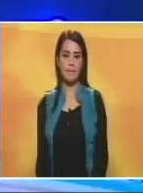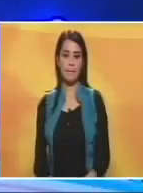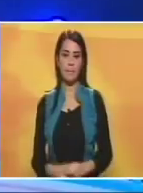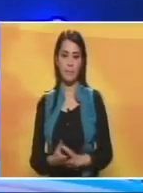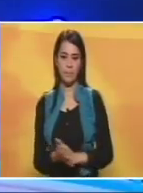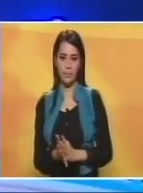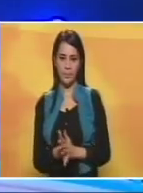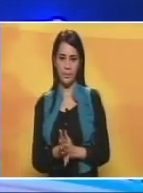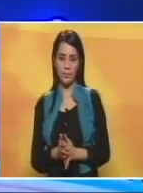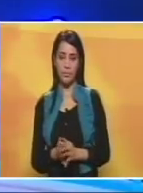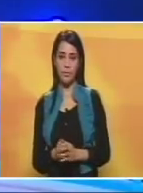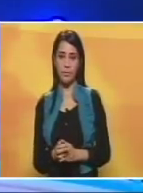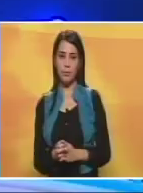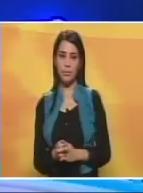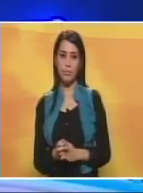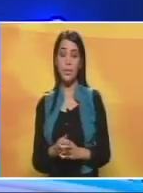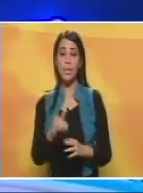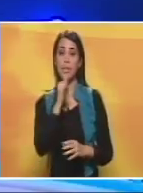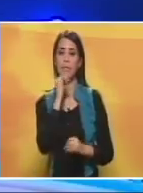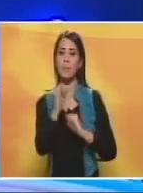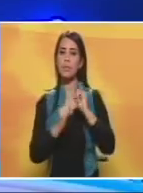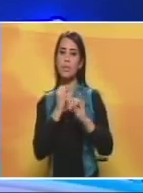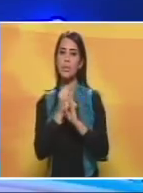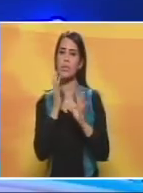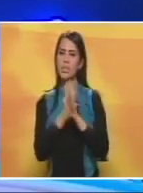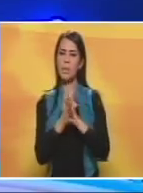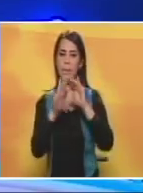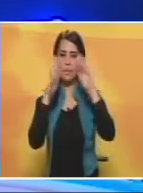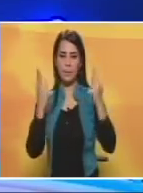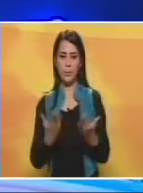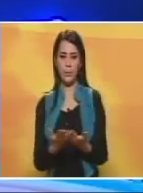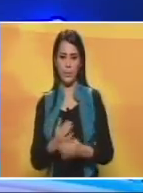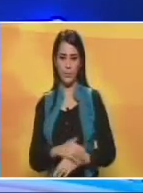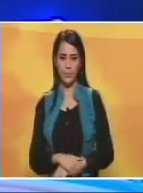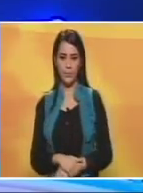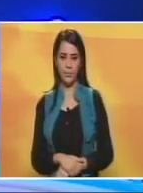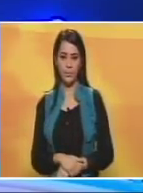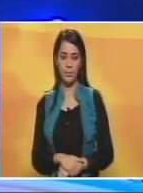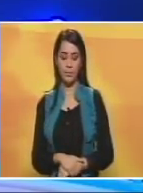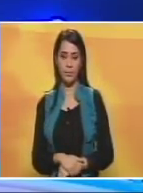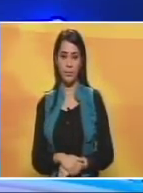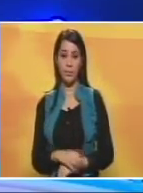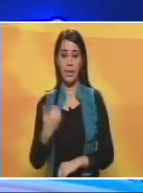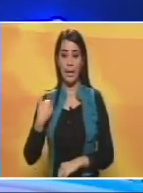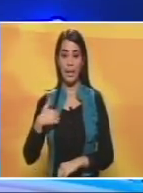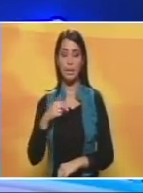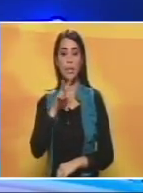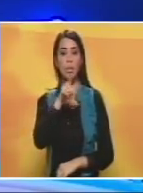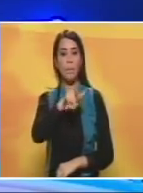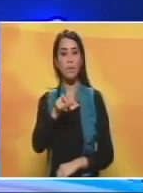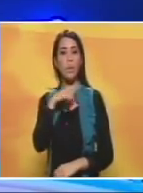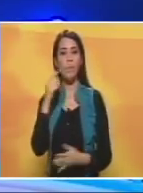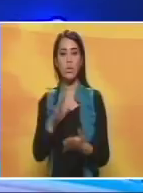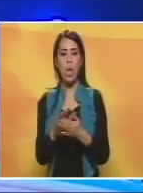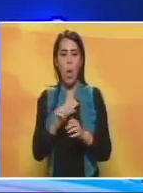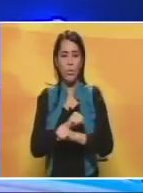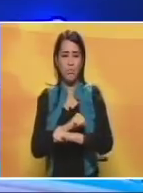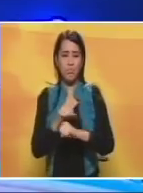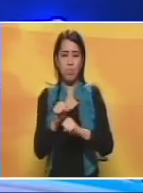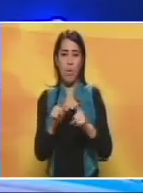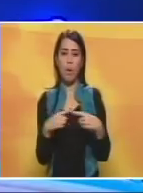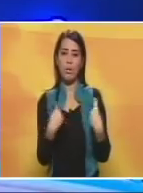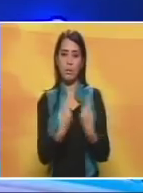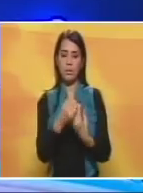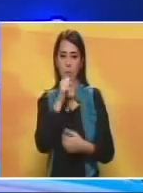Iniciamos el recorrido por las notas internacionales en lo que pasa en el mundo. Lo hacemos en Argentina. 2 personas murieron en una explosión